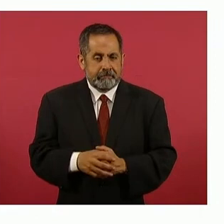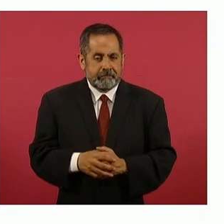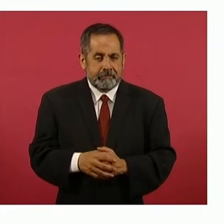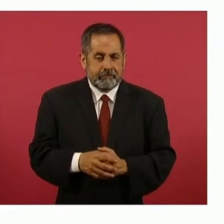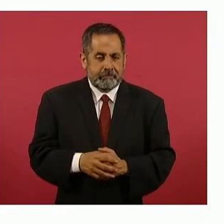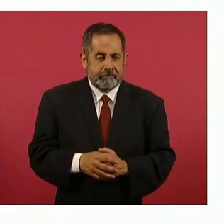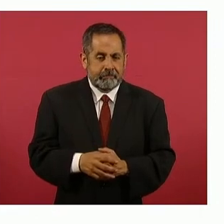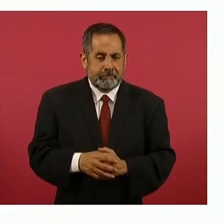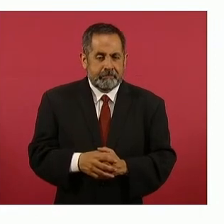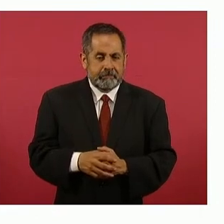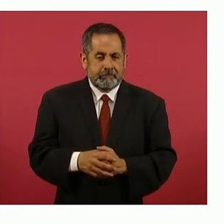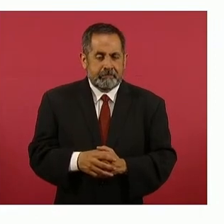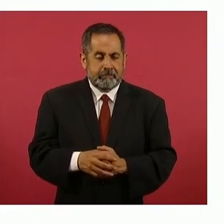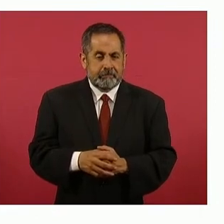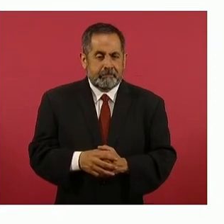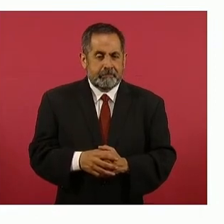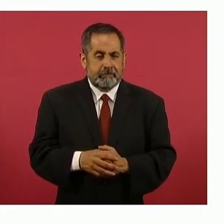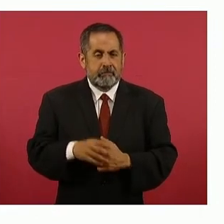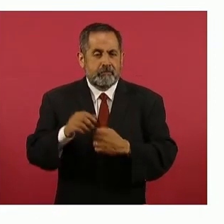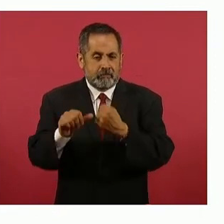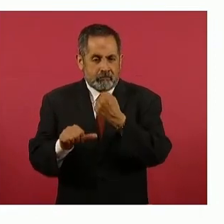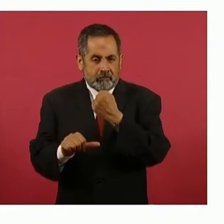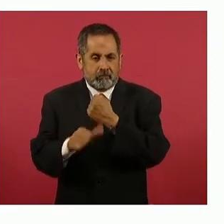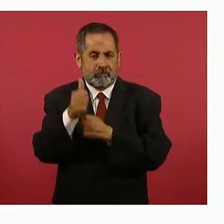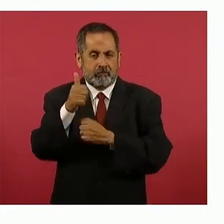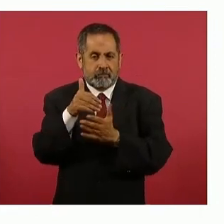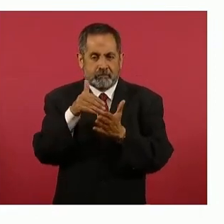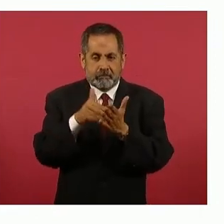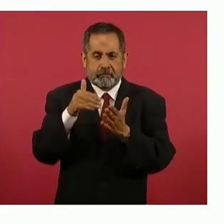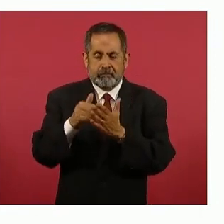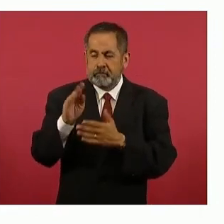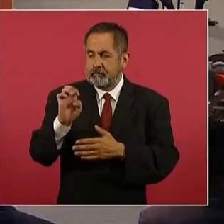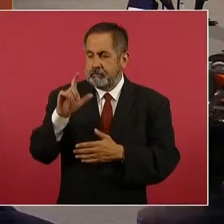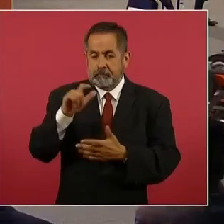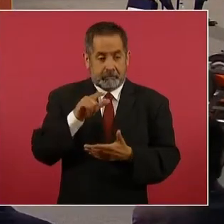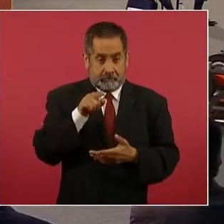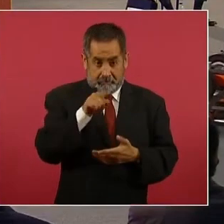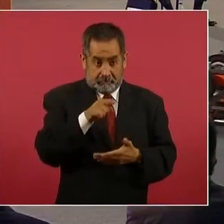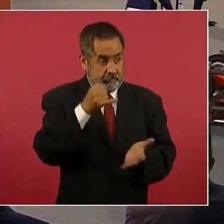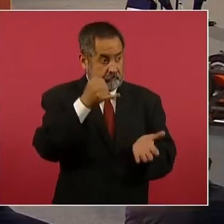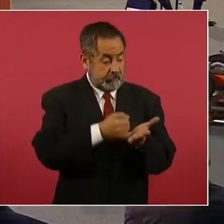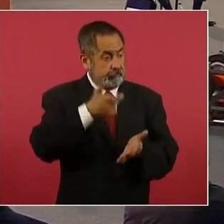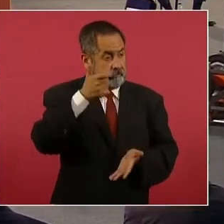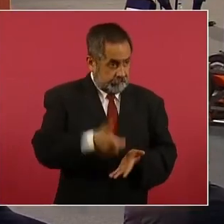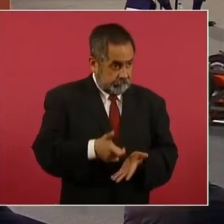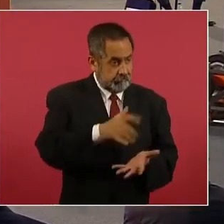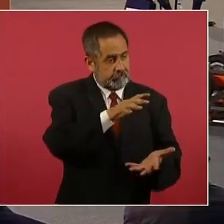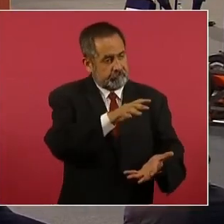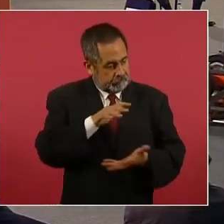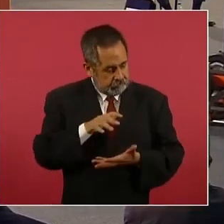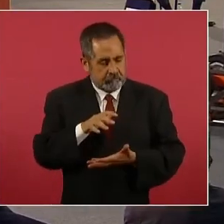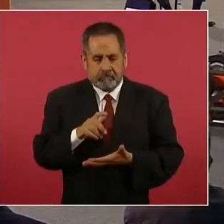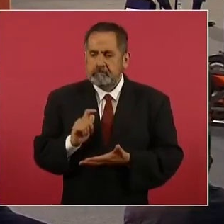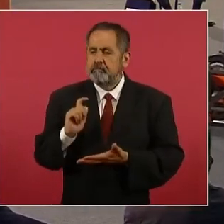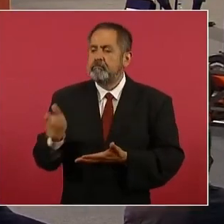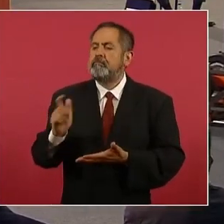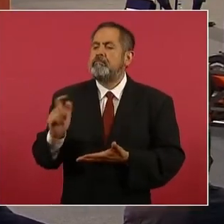pues son los 11 millones de becas para todos los estudiantes pobres,